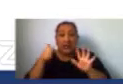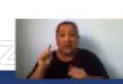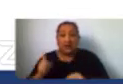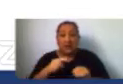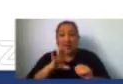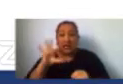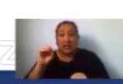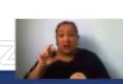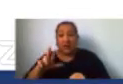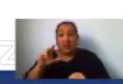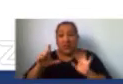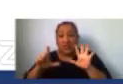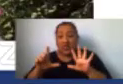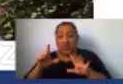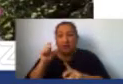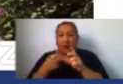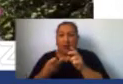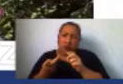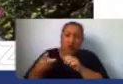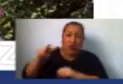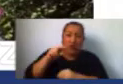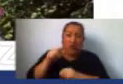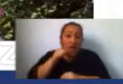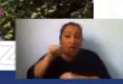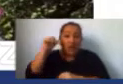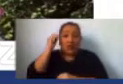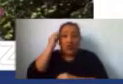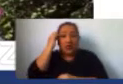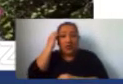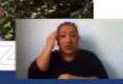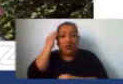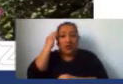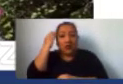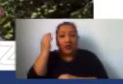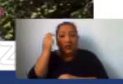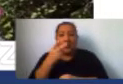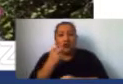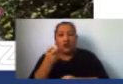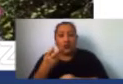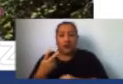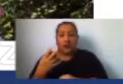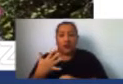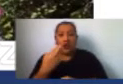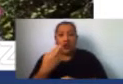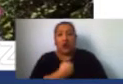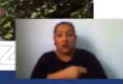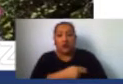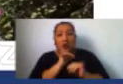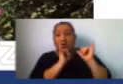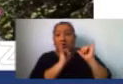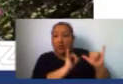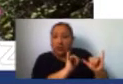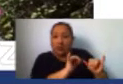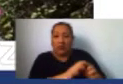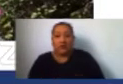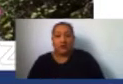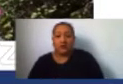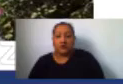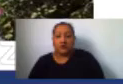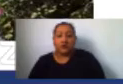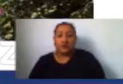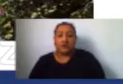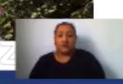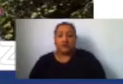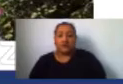6.537 casos. Hasta ayer tenemos 225 hospitalizados. También